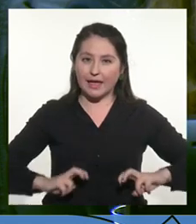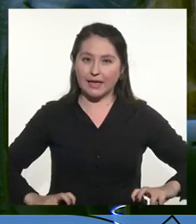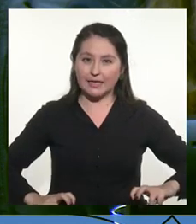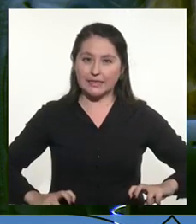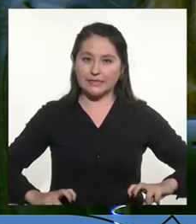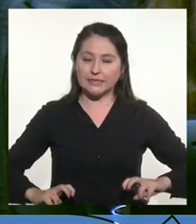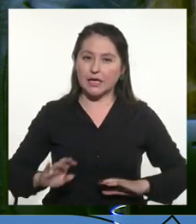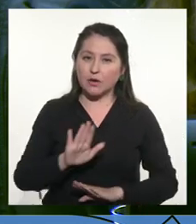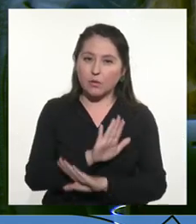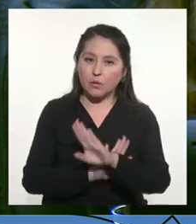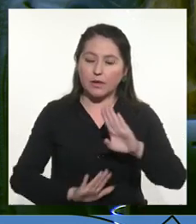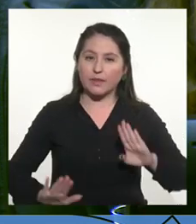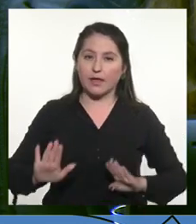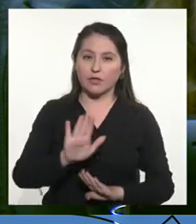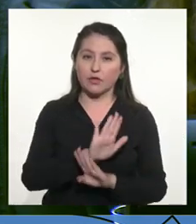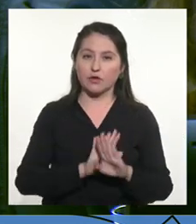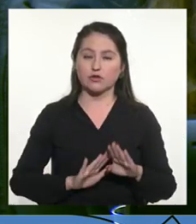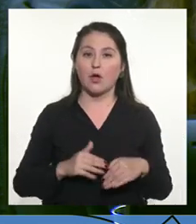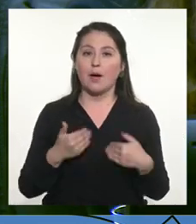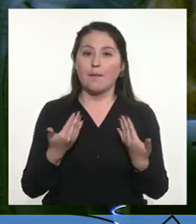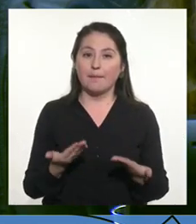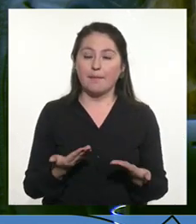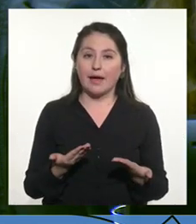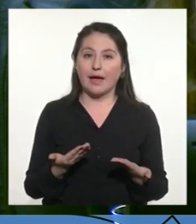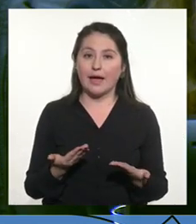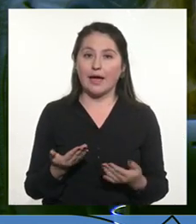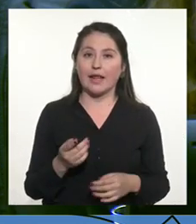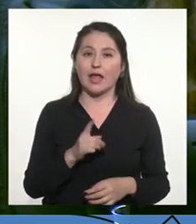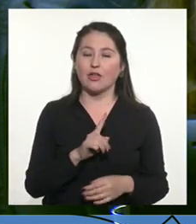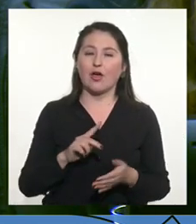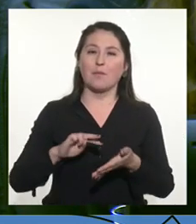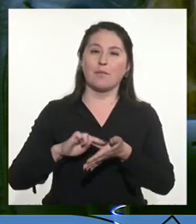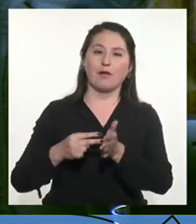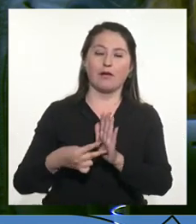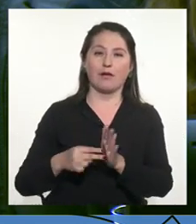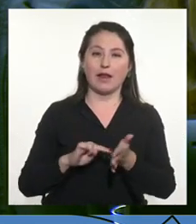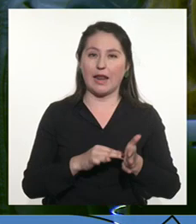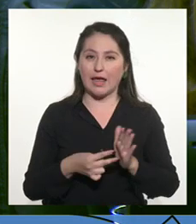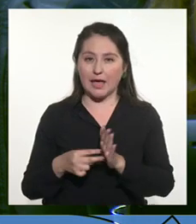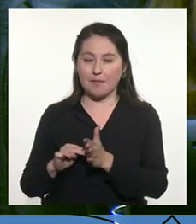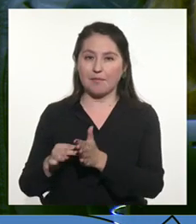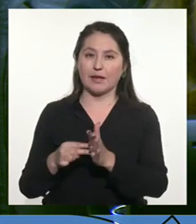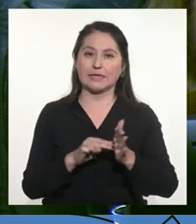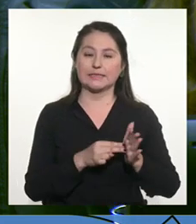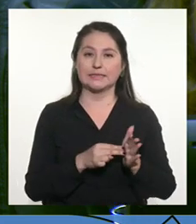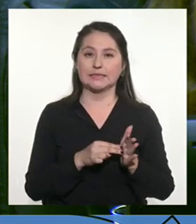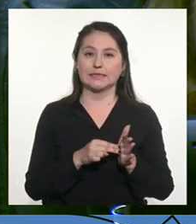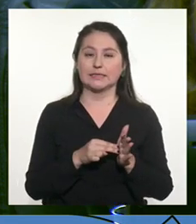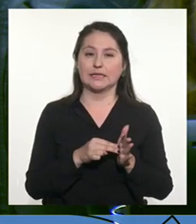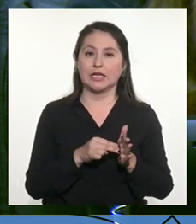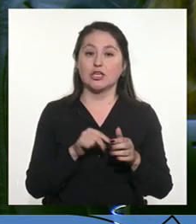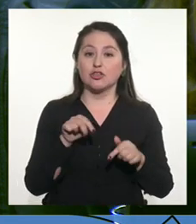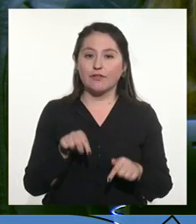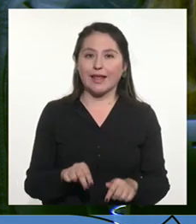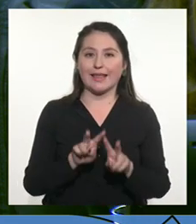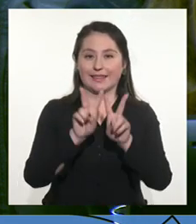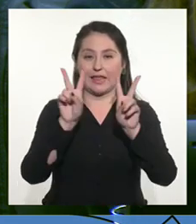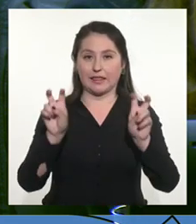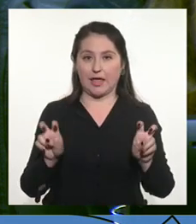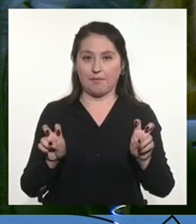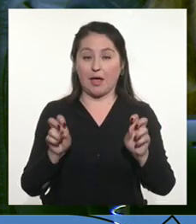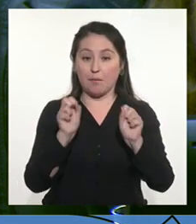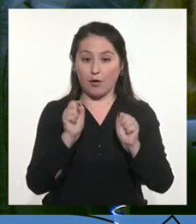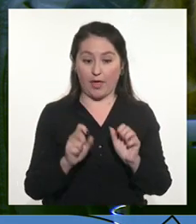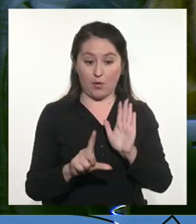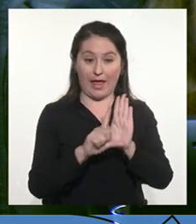riguroso para evitar dificultades y evitar problemas sobre esta materia de poder derogar